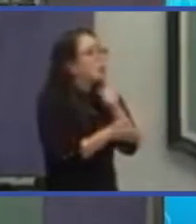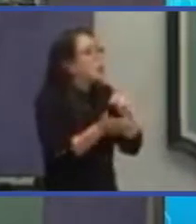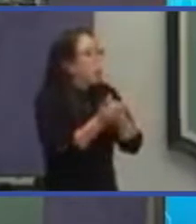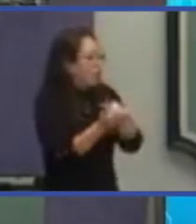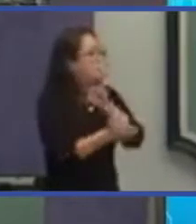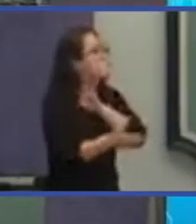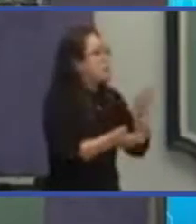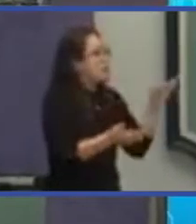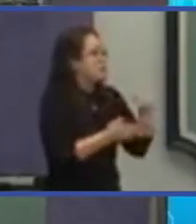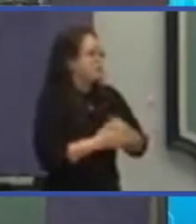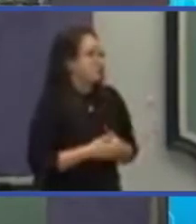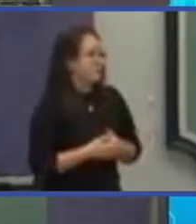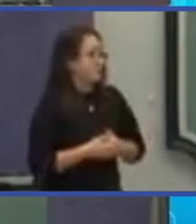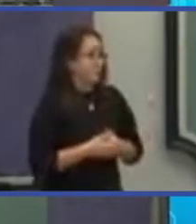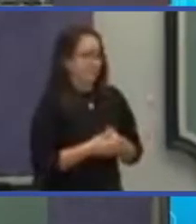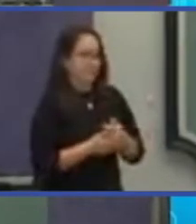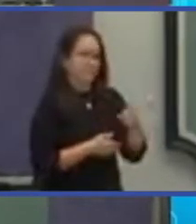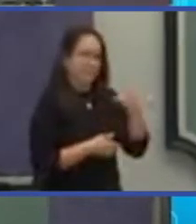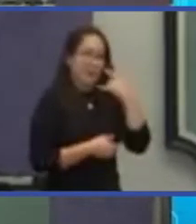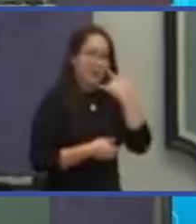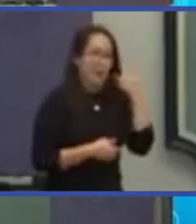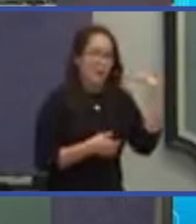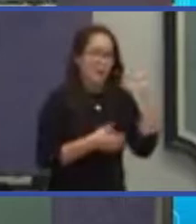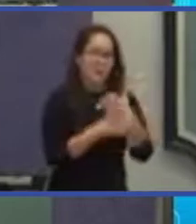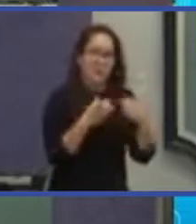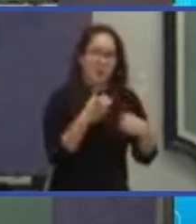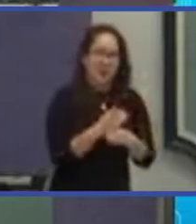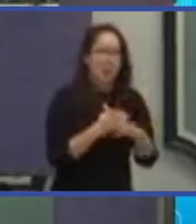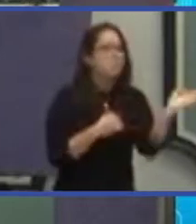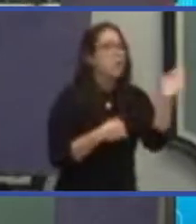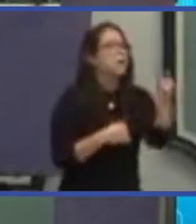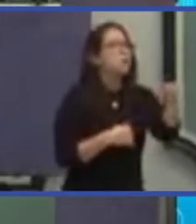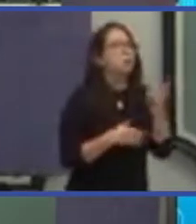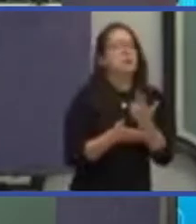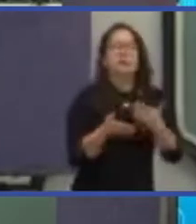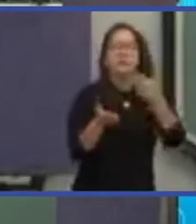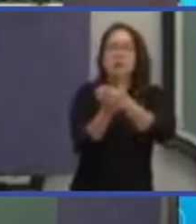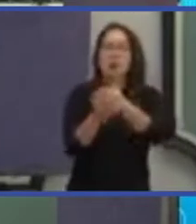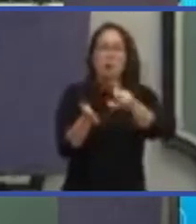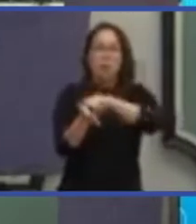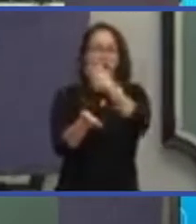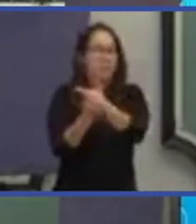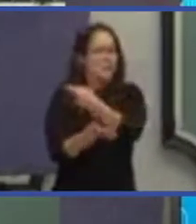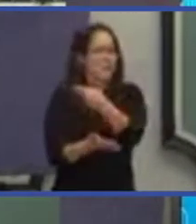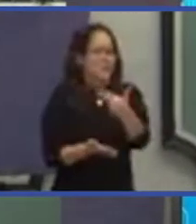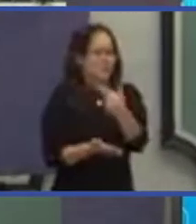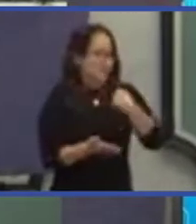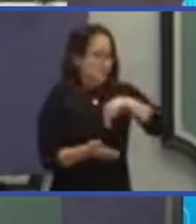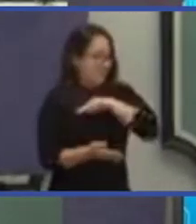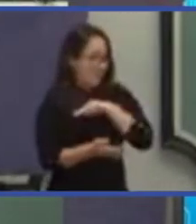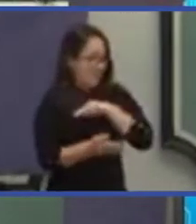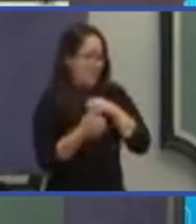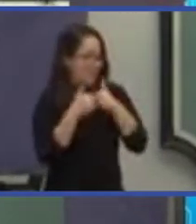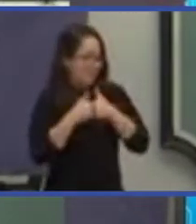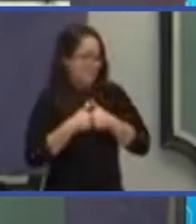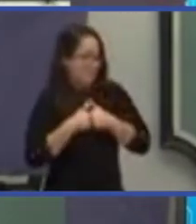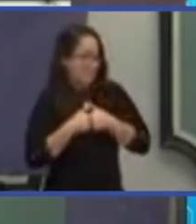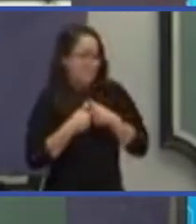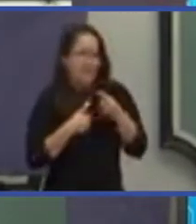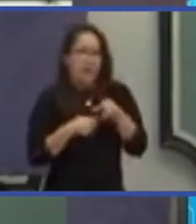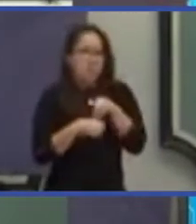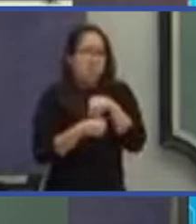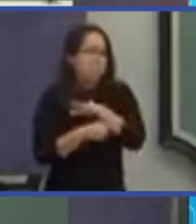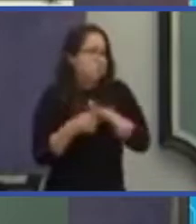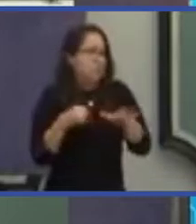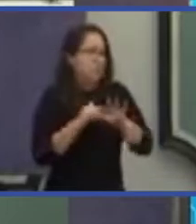Y eso es una cosa muy rara, porque si uno llega ahorita al hotel de Jalapa, donde nos estamos quedando nosotros, ya está lleno, uno le dice, no, fíjese que tiene